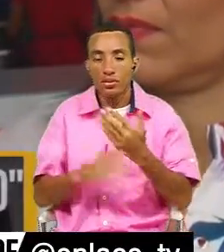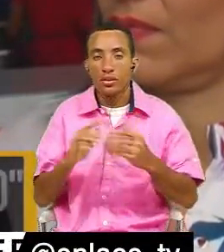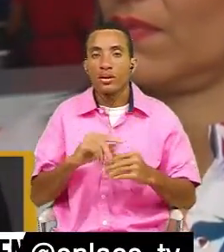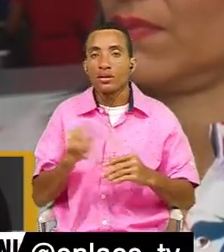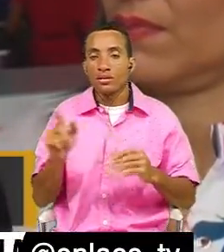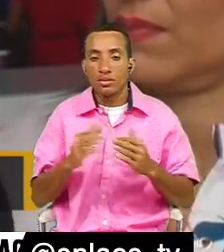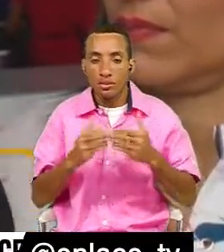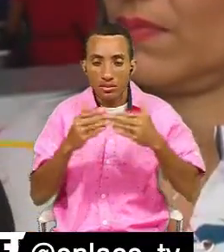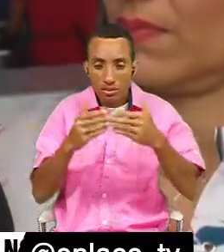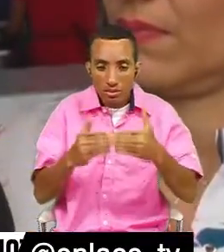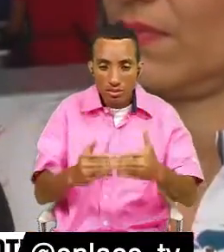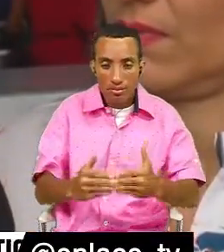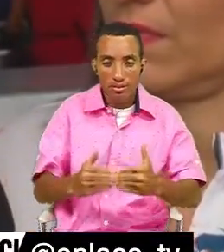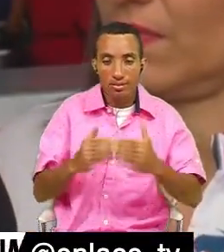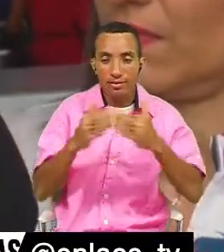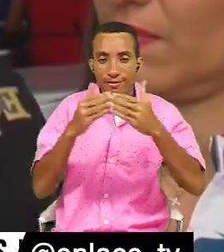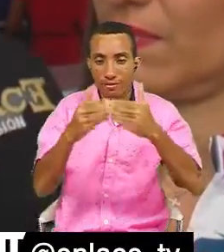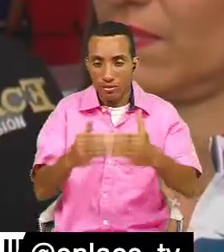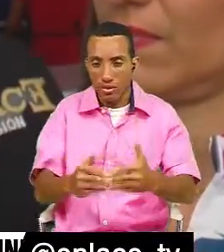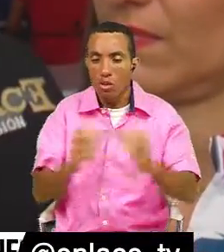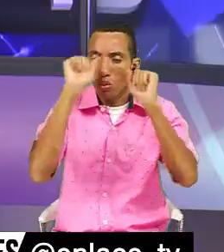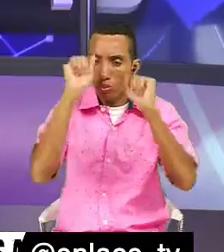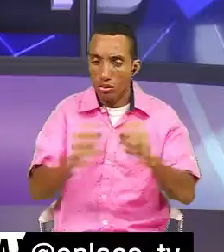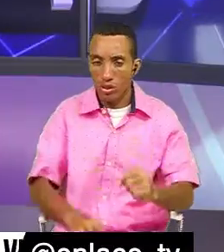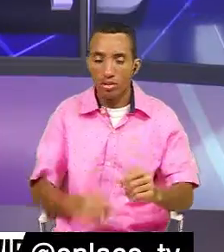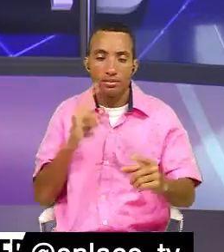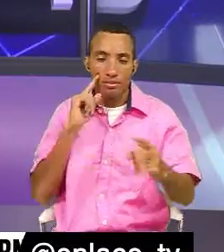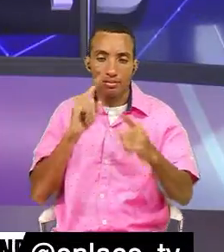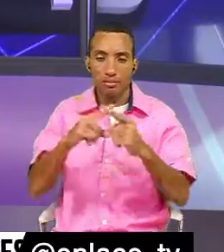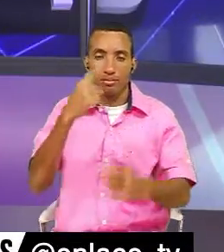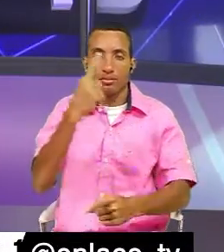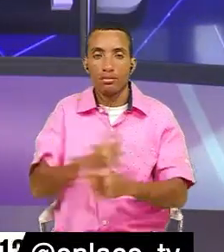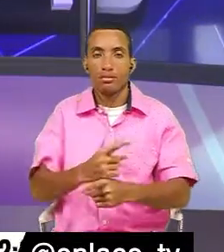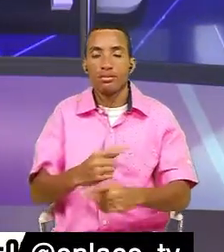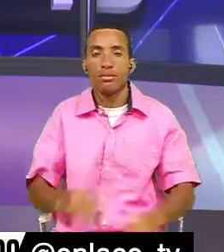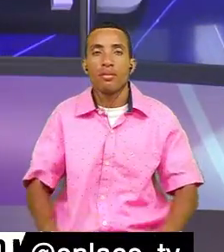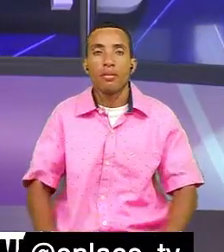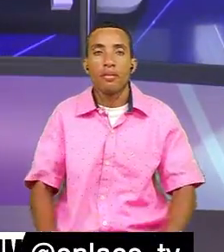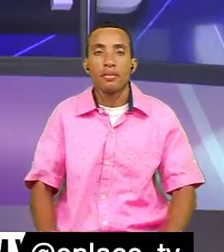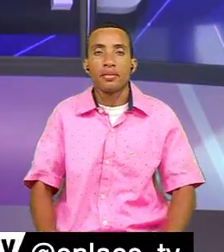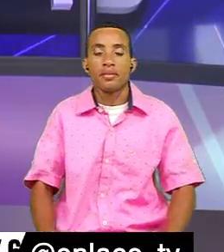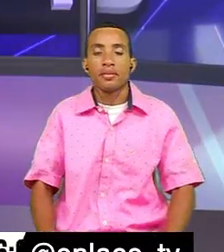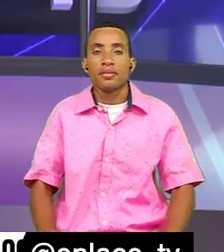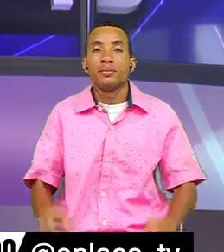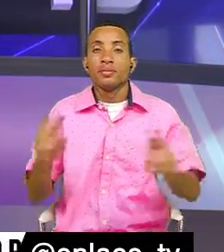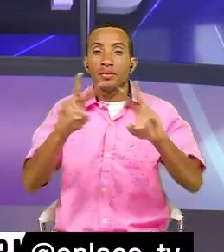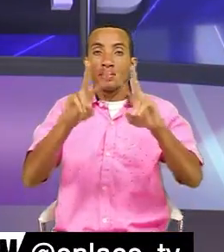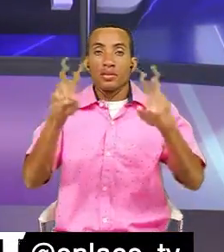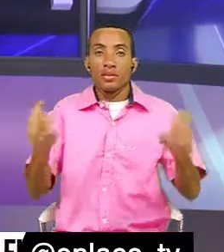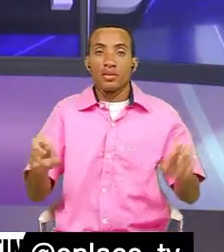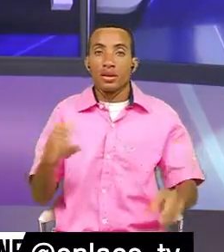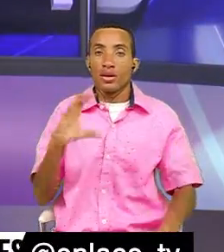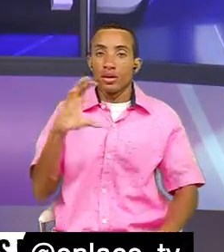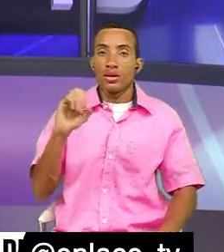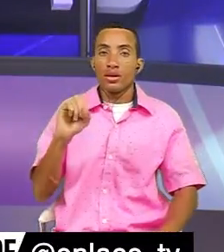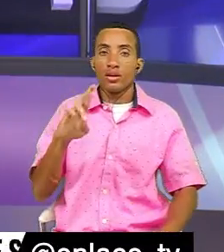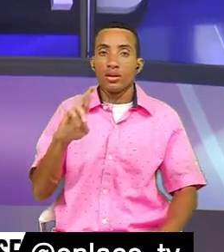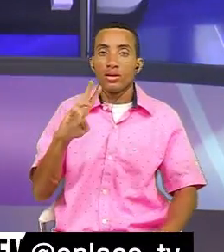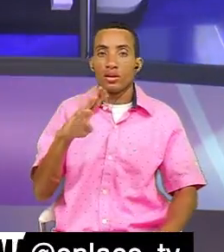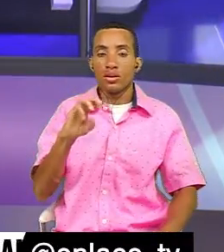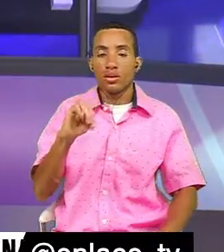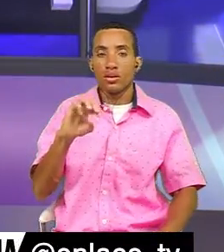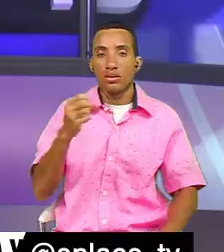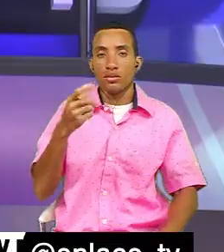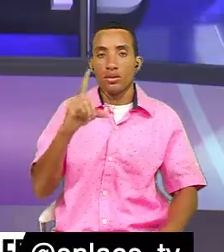tanto necesita el país sea una realidad. Y a propósito de este tema, Cor Magdalena, en comunicado de prensa, anunció